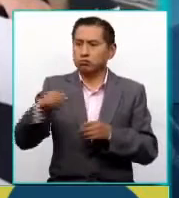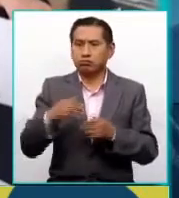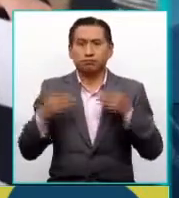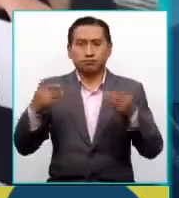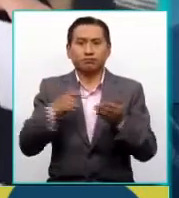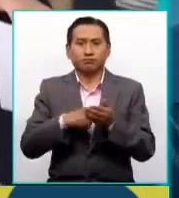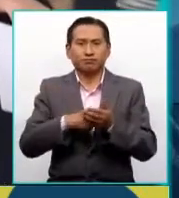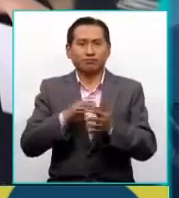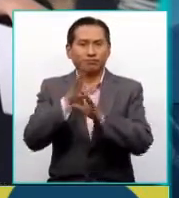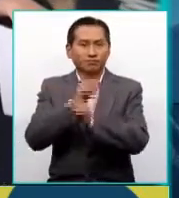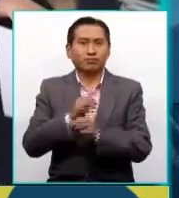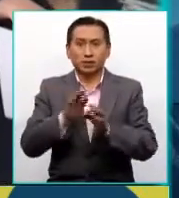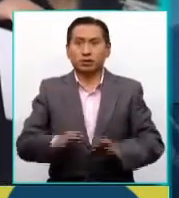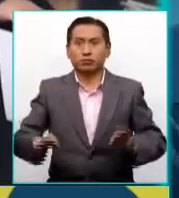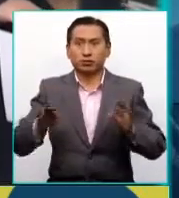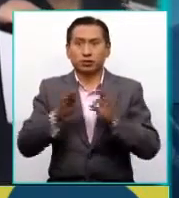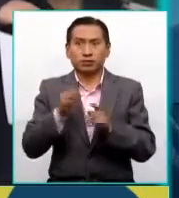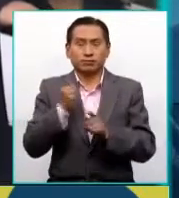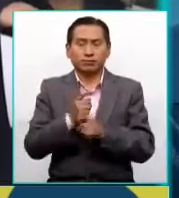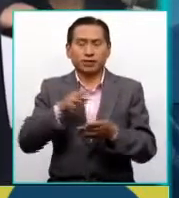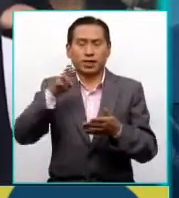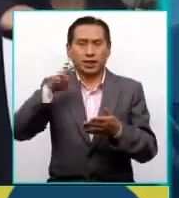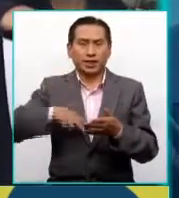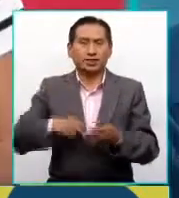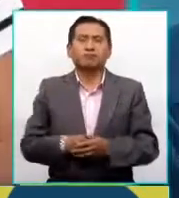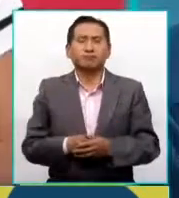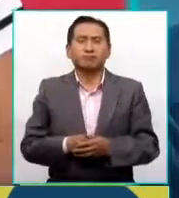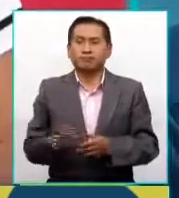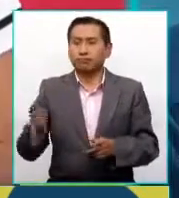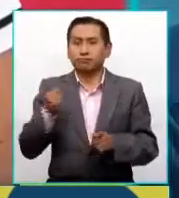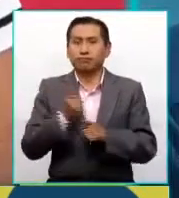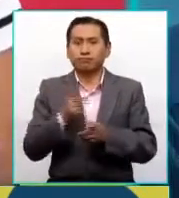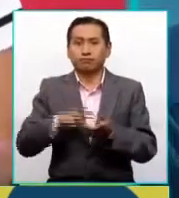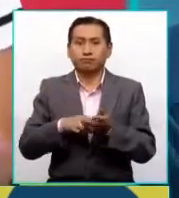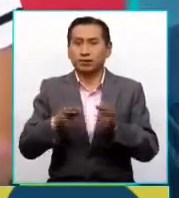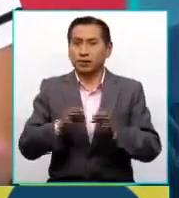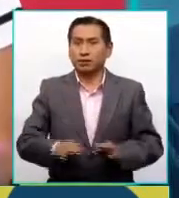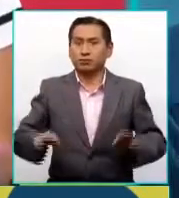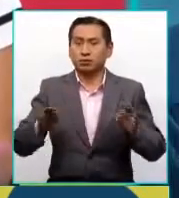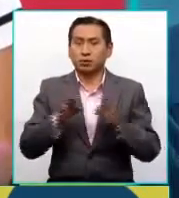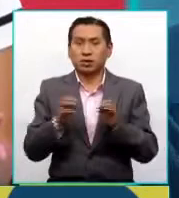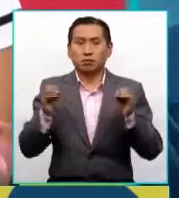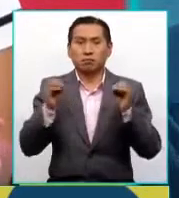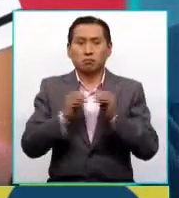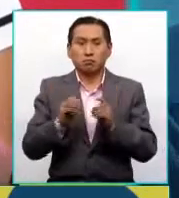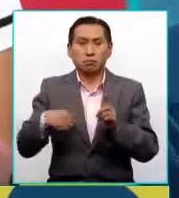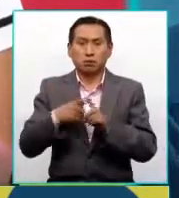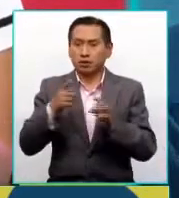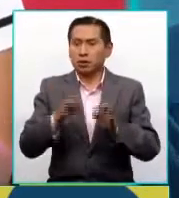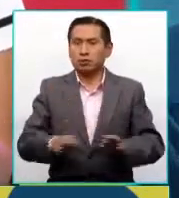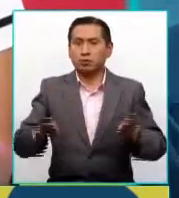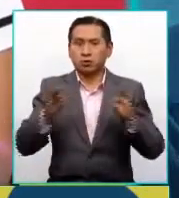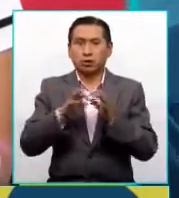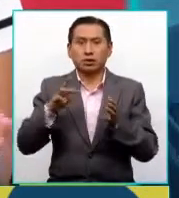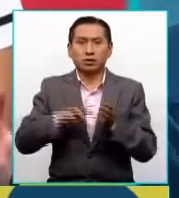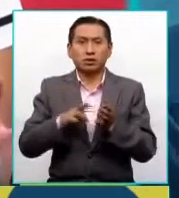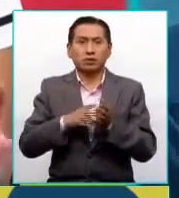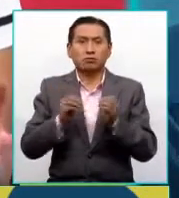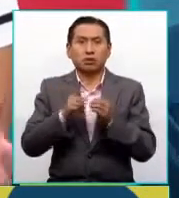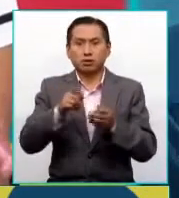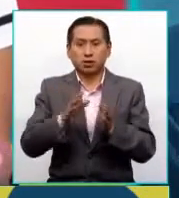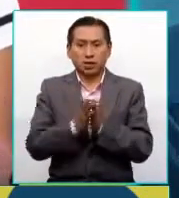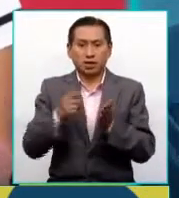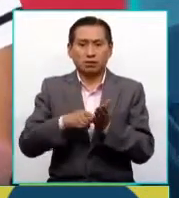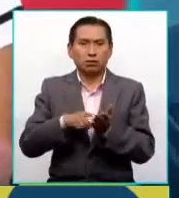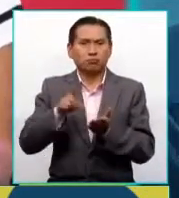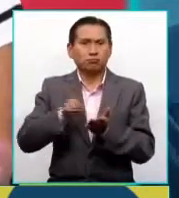ese hábito tan importante que es leer. Sin duda es fundamental, y aún más darle importancia también, Lucy, al texto